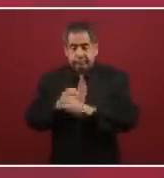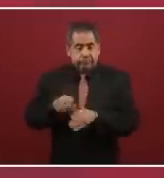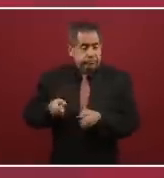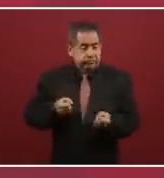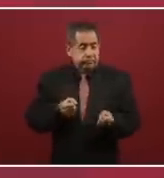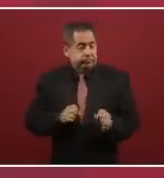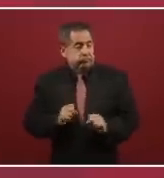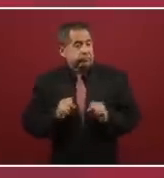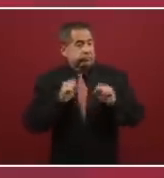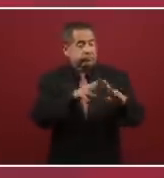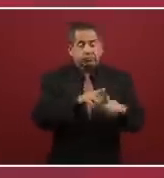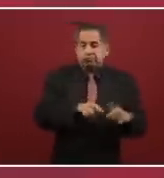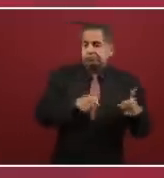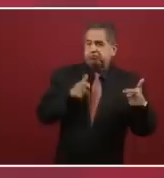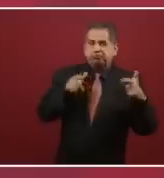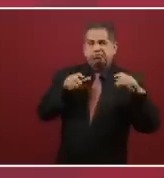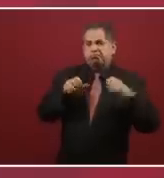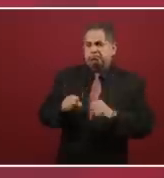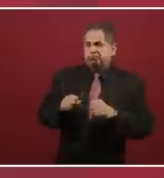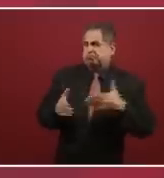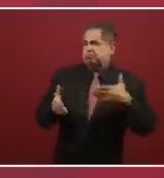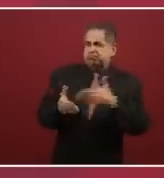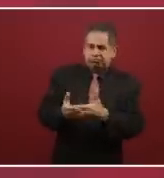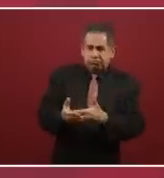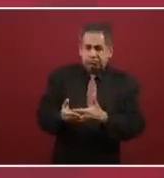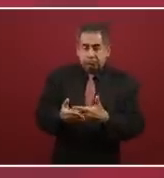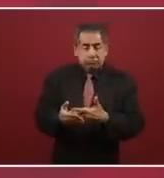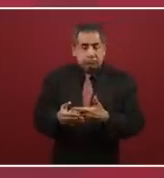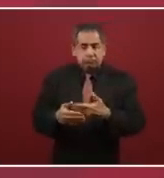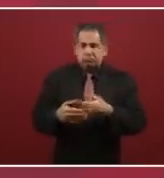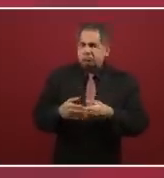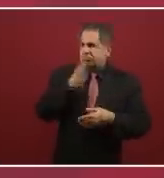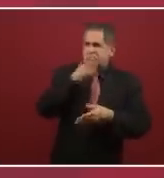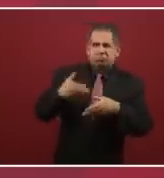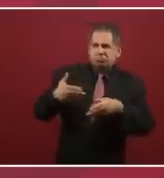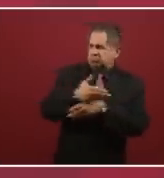del fertilizante, han habido bloqueos,